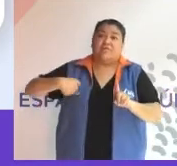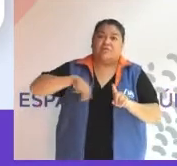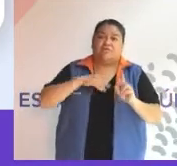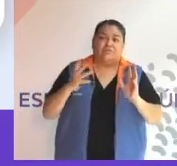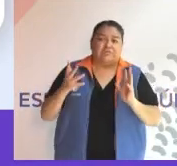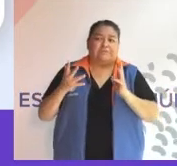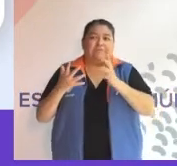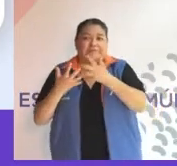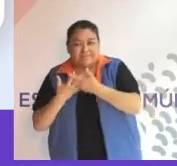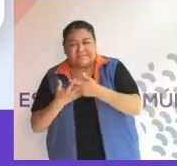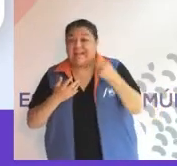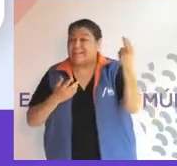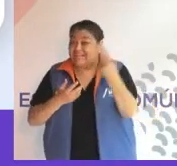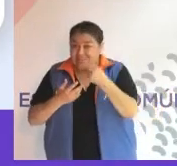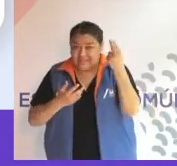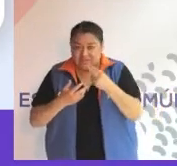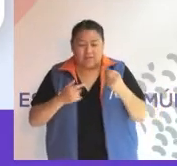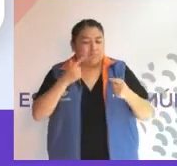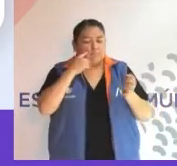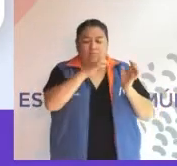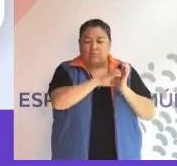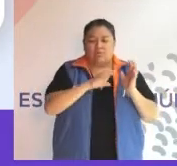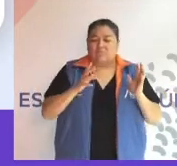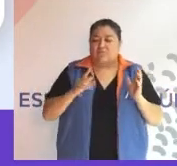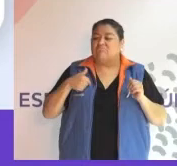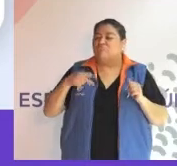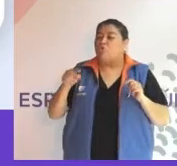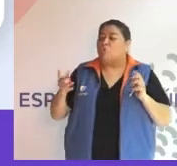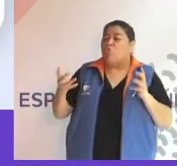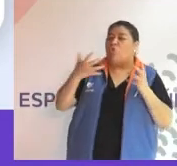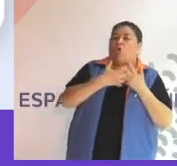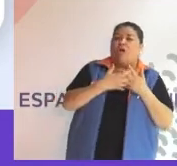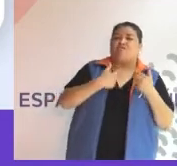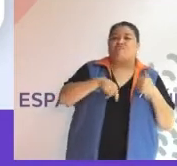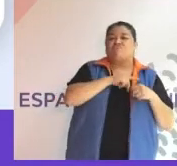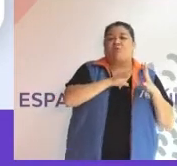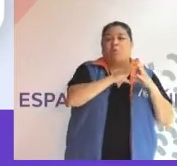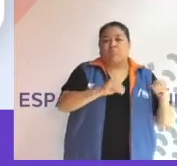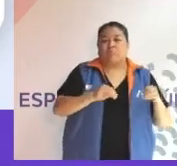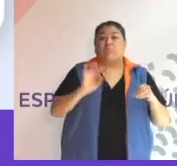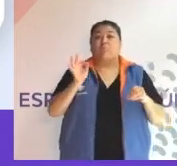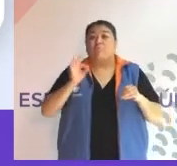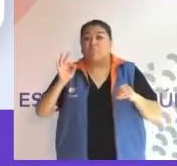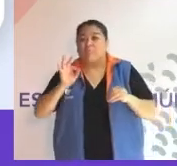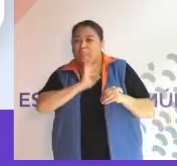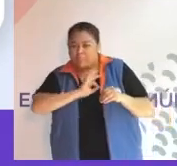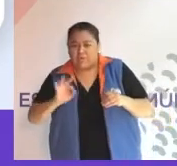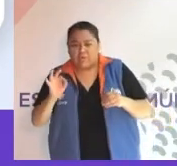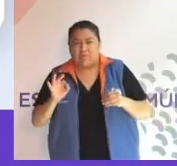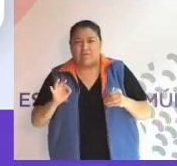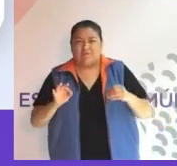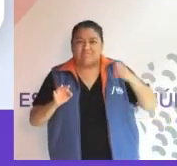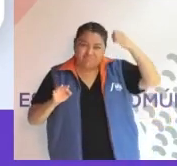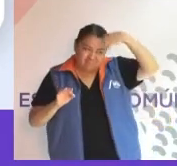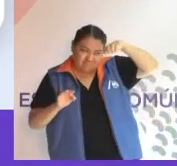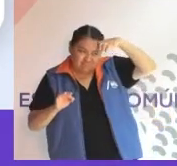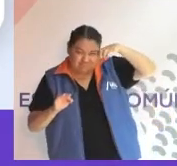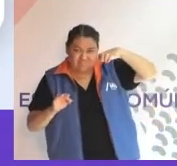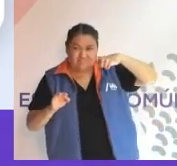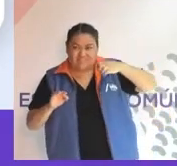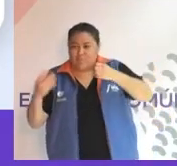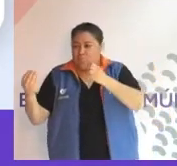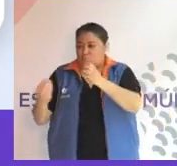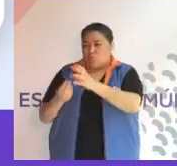morimos, las organizaciones sociales tradicionales. Puede haber un cacho viejito y un cacho nuevo. A lo mejor lo que tenemos que hacer